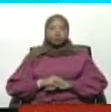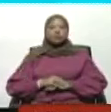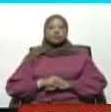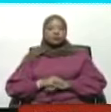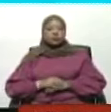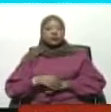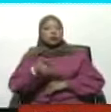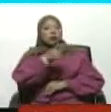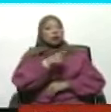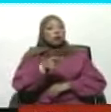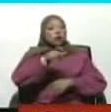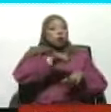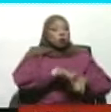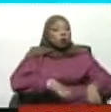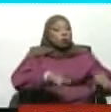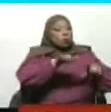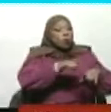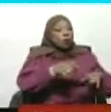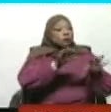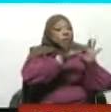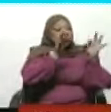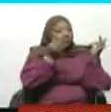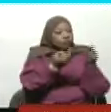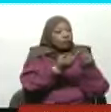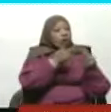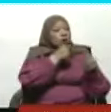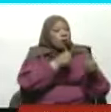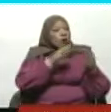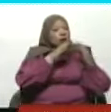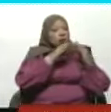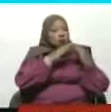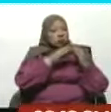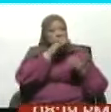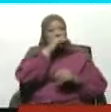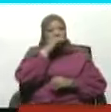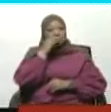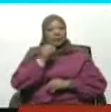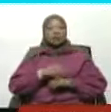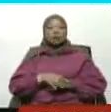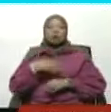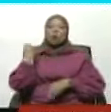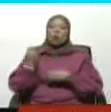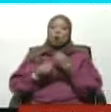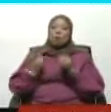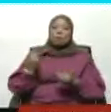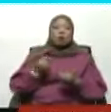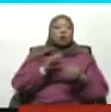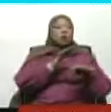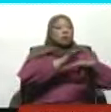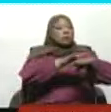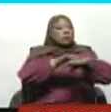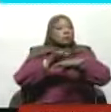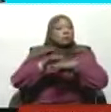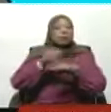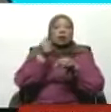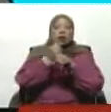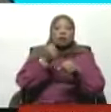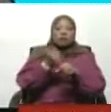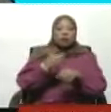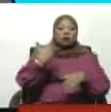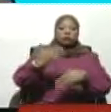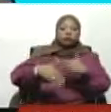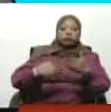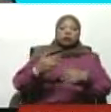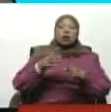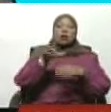los terrenos, la familia, hay que buscar la metodología para que las 3 millones